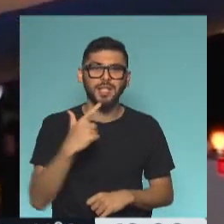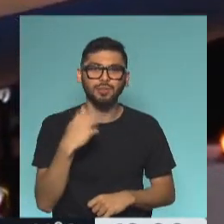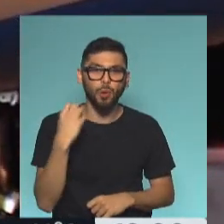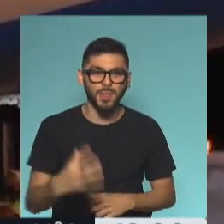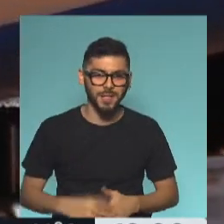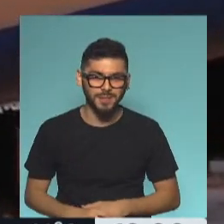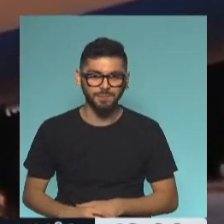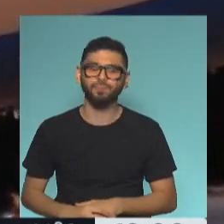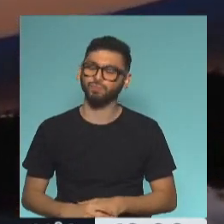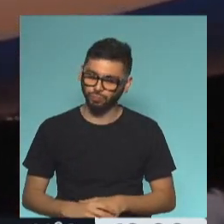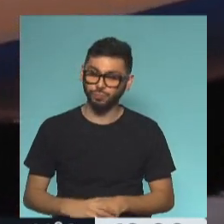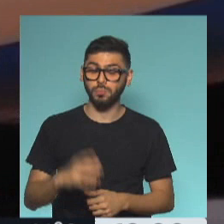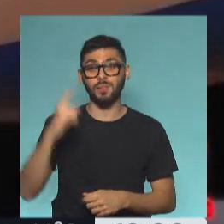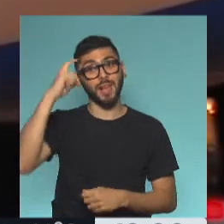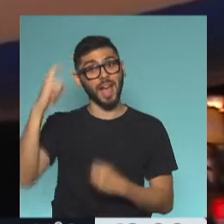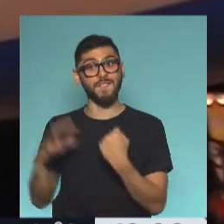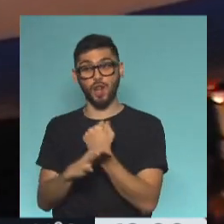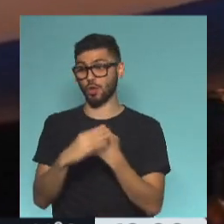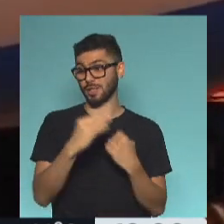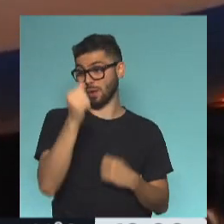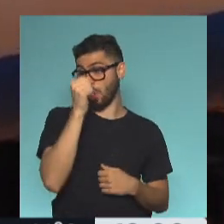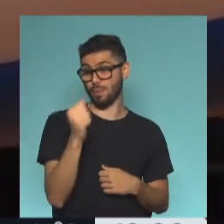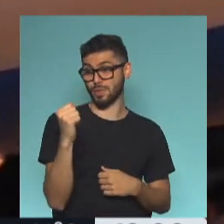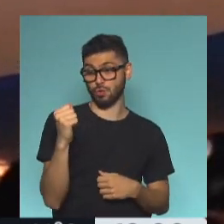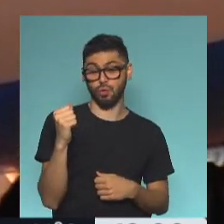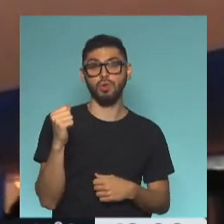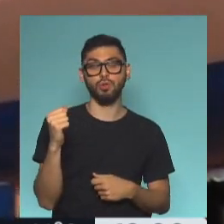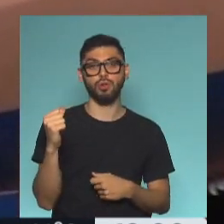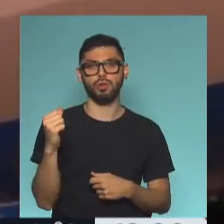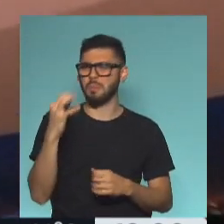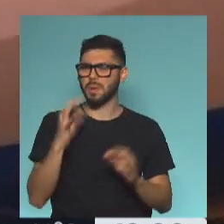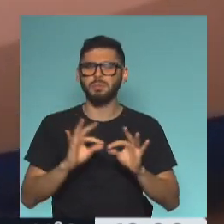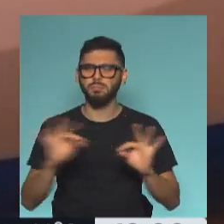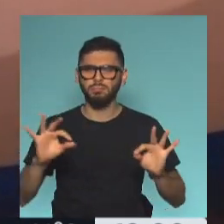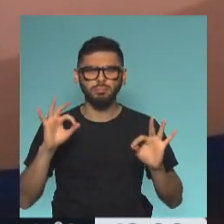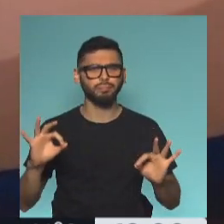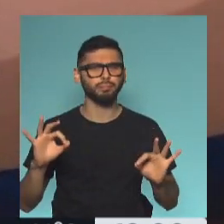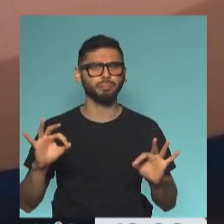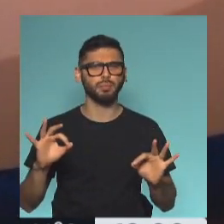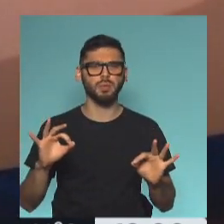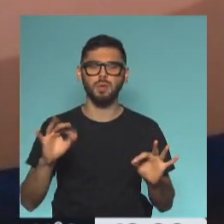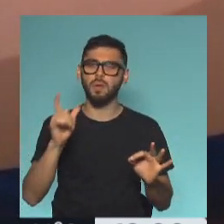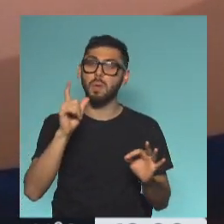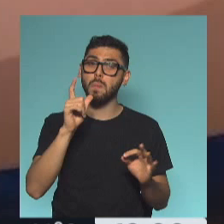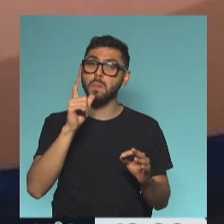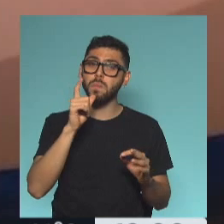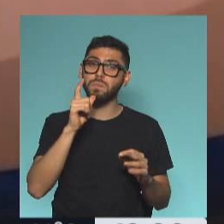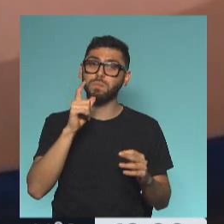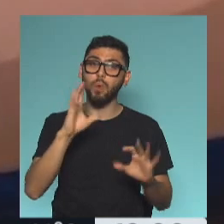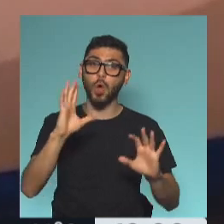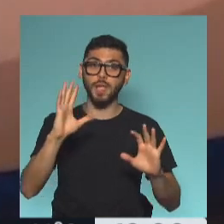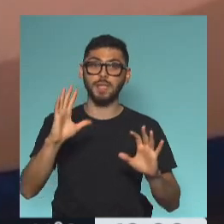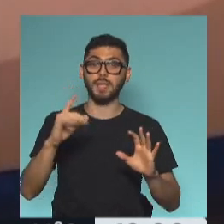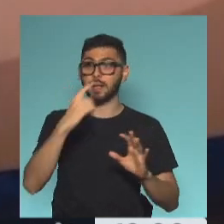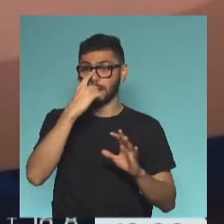claro, lo ha reconocido Santiago Cafiero durante el fin de semana, ¿no? Creo que el textual fue: quizás hayamos subestimado el cuello de botella